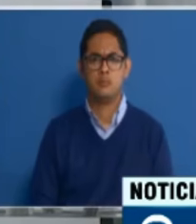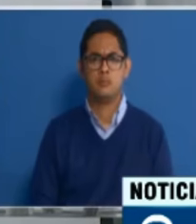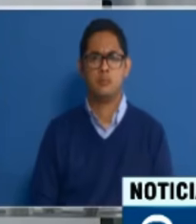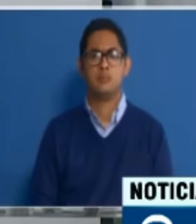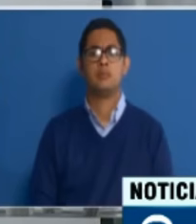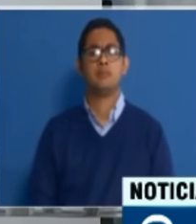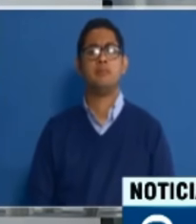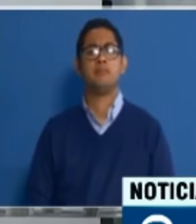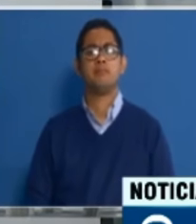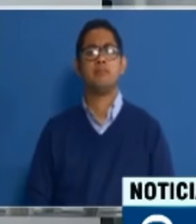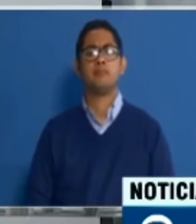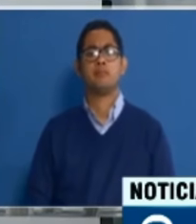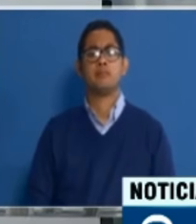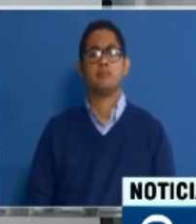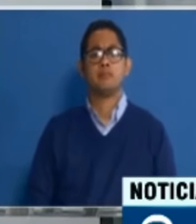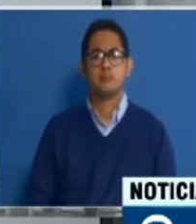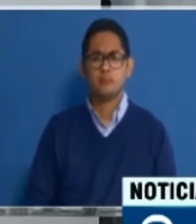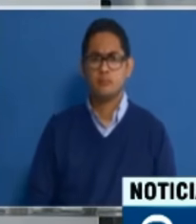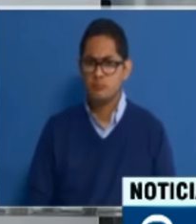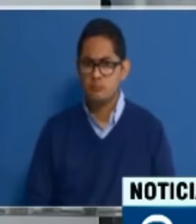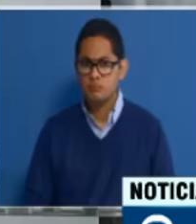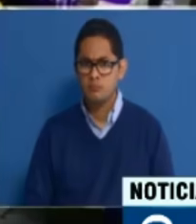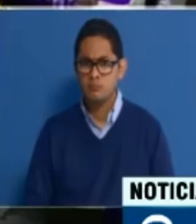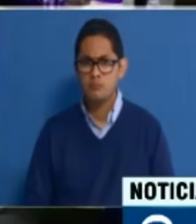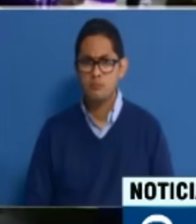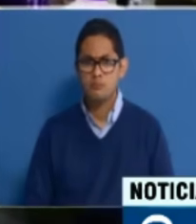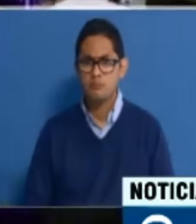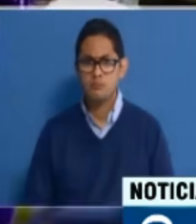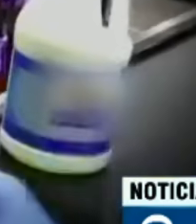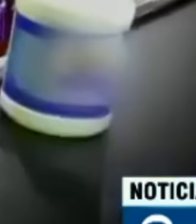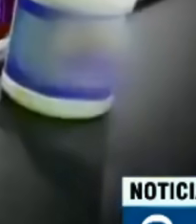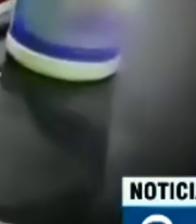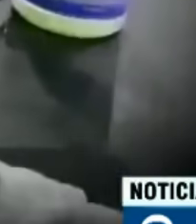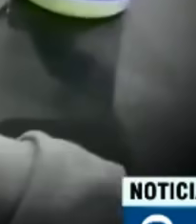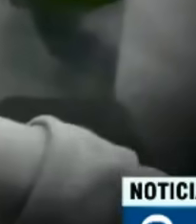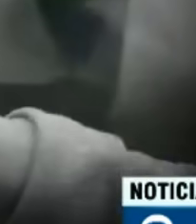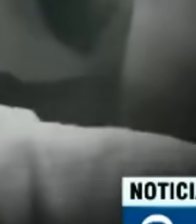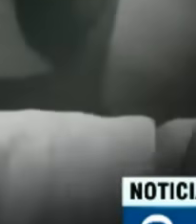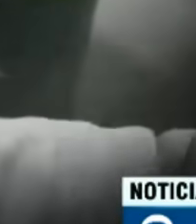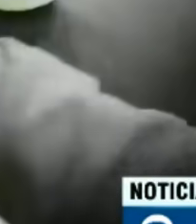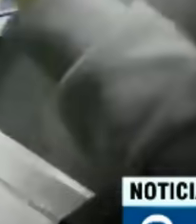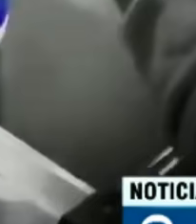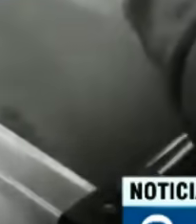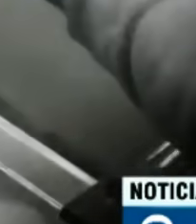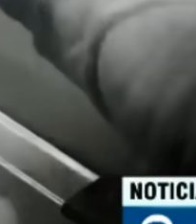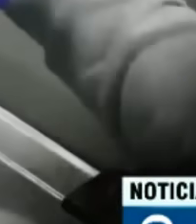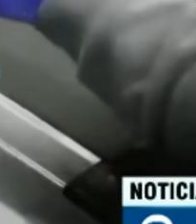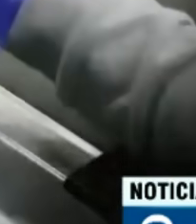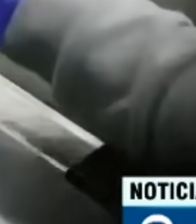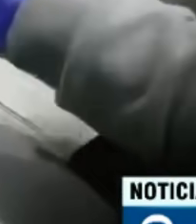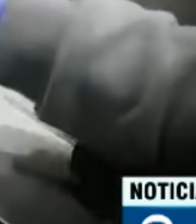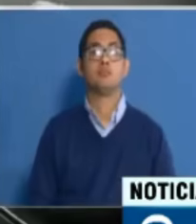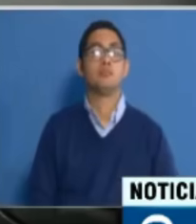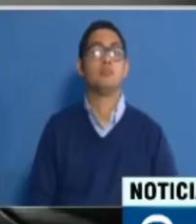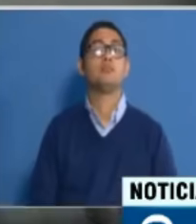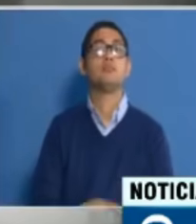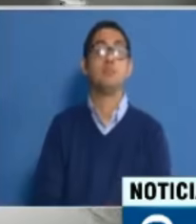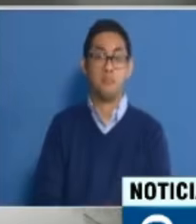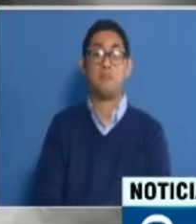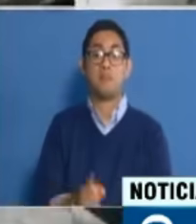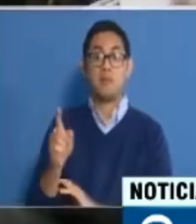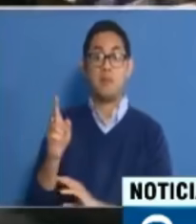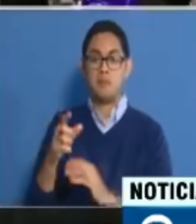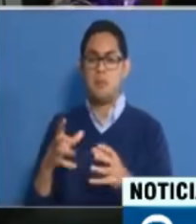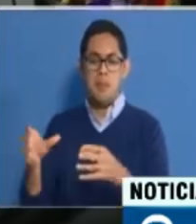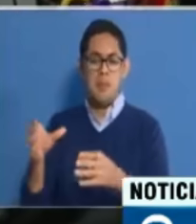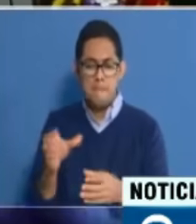Yo quisiera aprovechar al beneficiario a tocar. Se le han acreditado 80 balboas a su número de cédula como su vale digital. La cajera